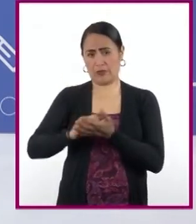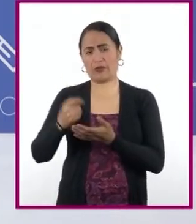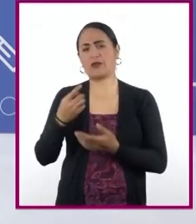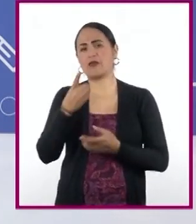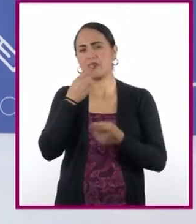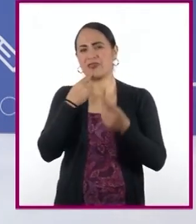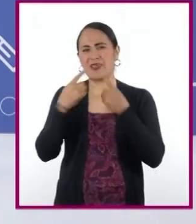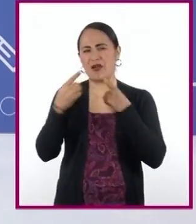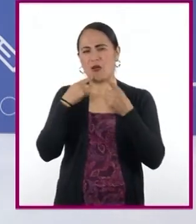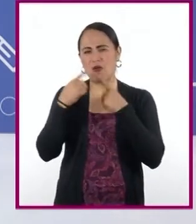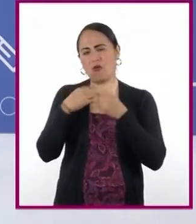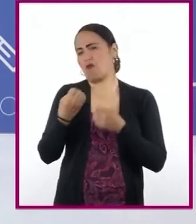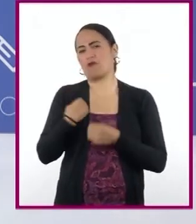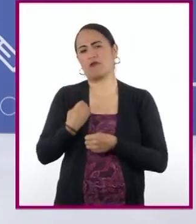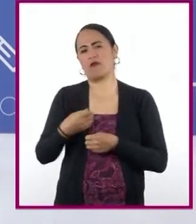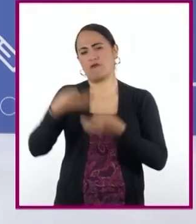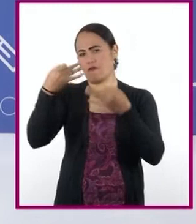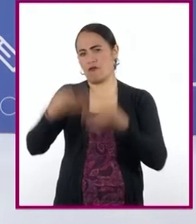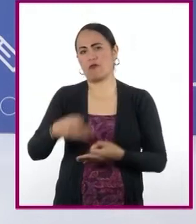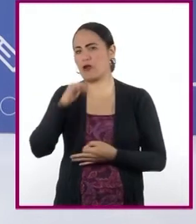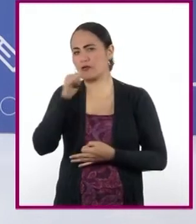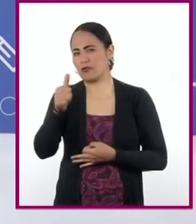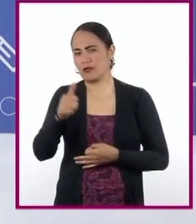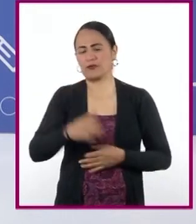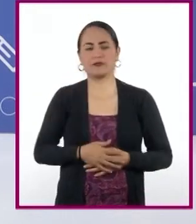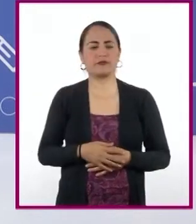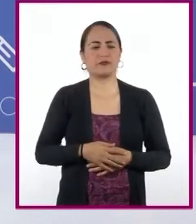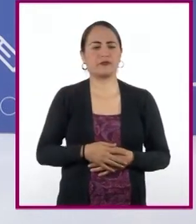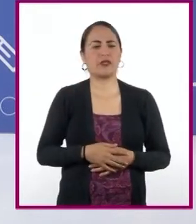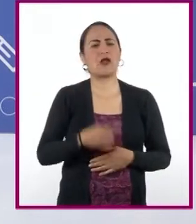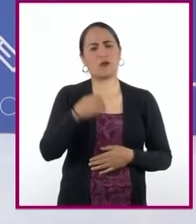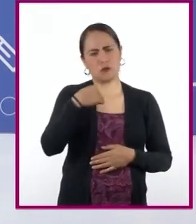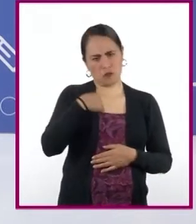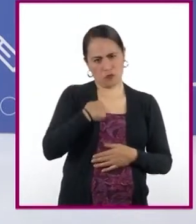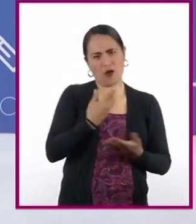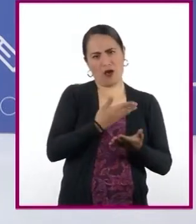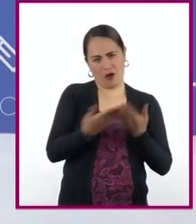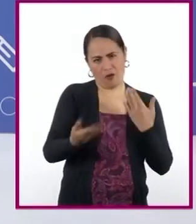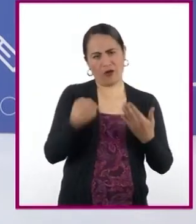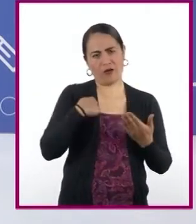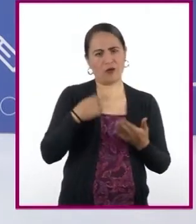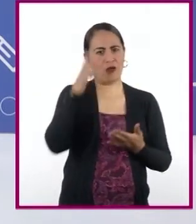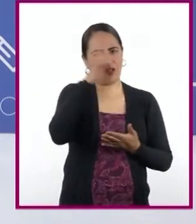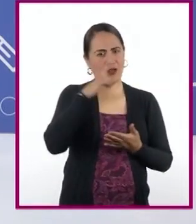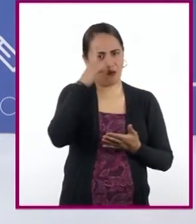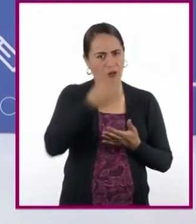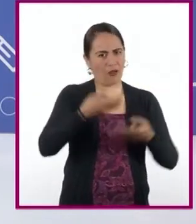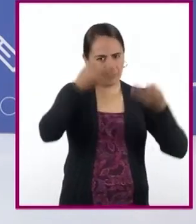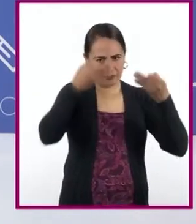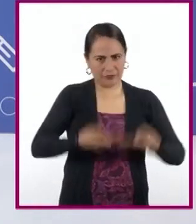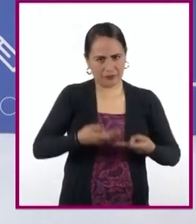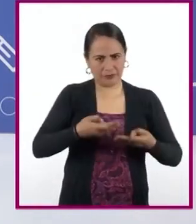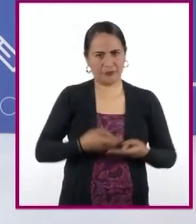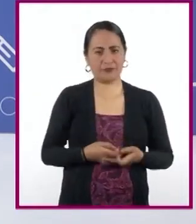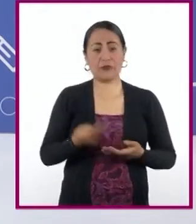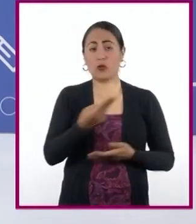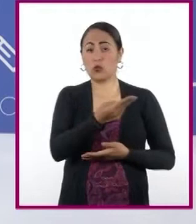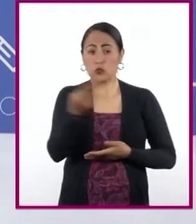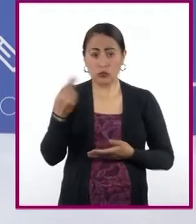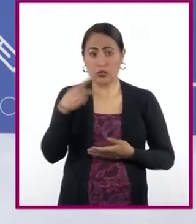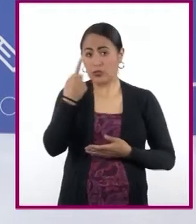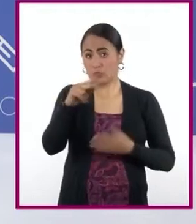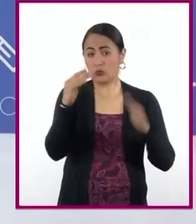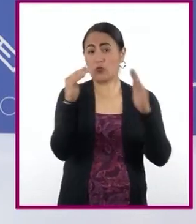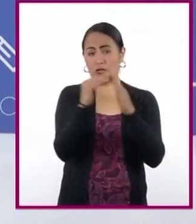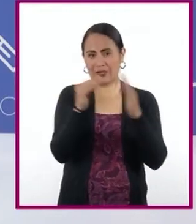lenguaje más informal. Muy bien. Entonces yo escribiré para el lenguaje formal. Y ustedes, allá en